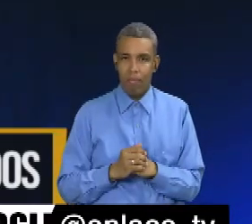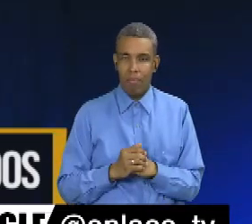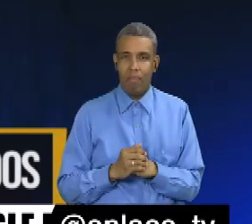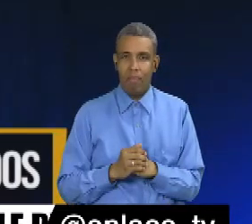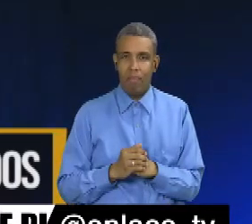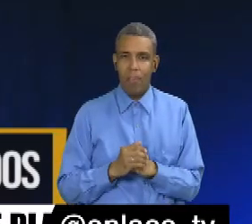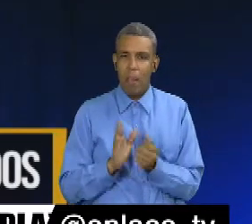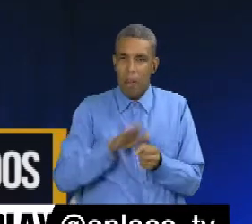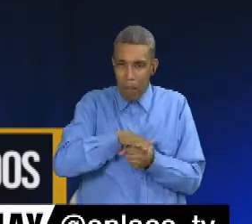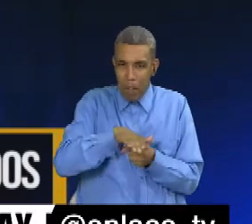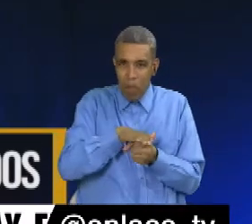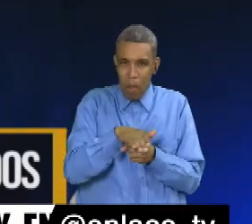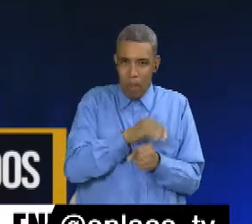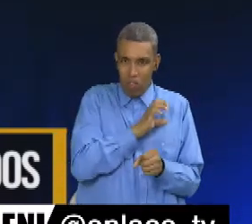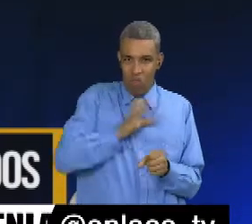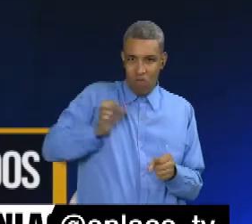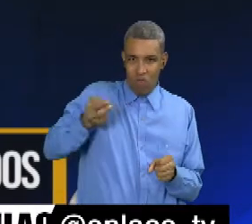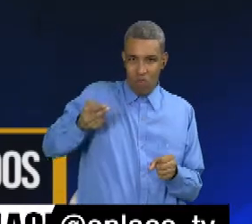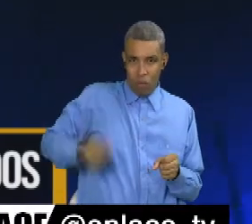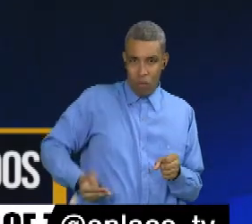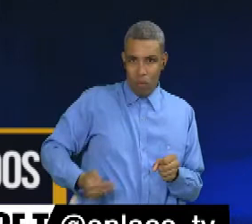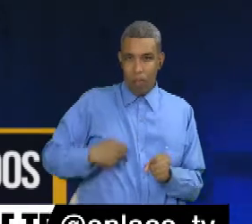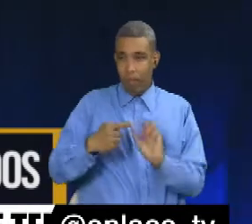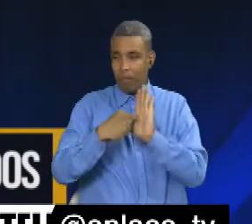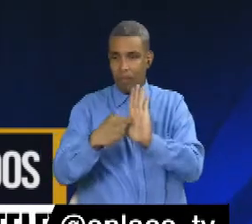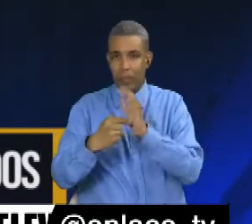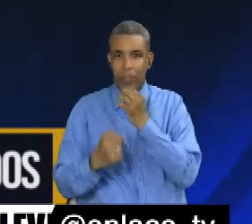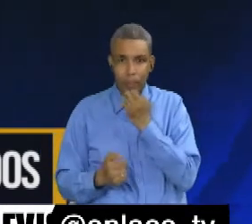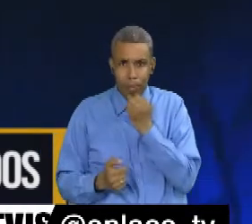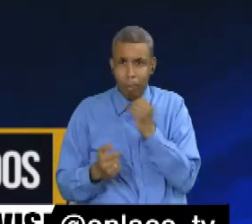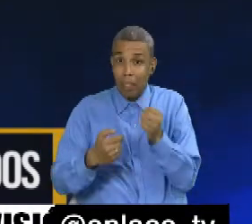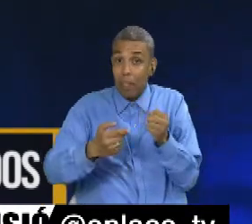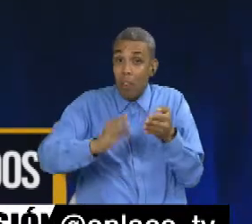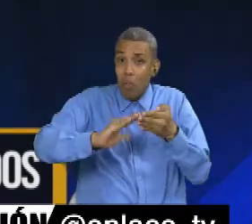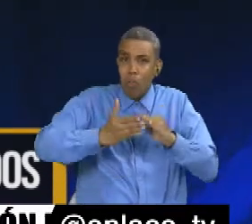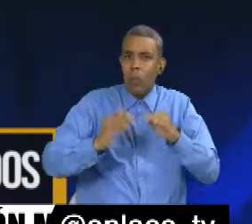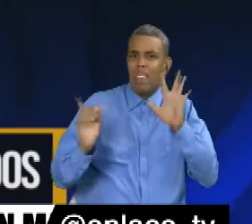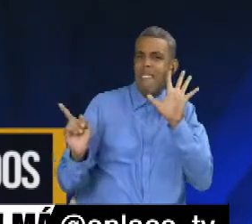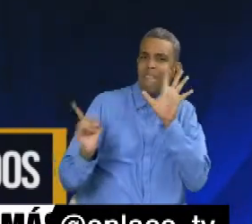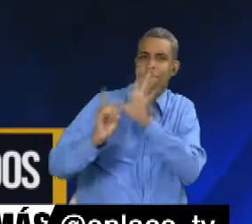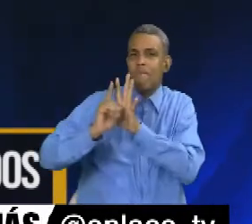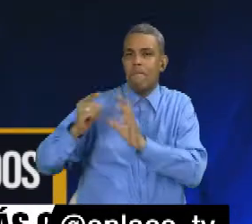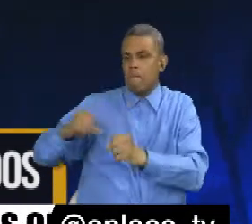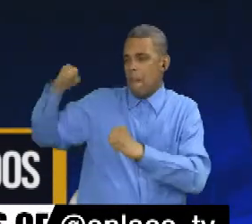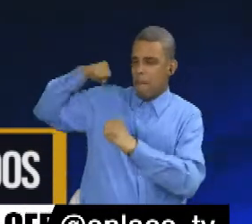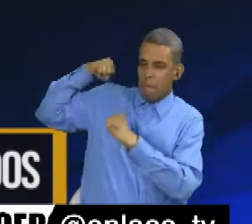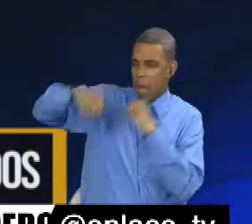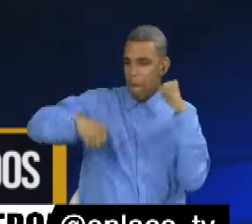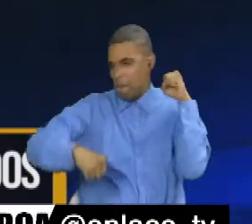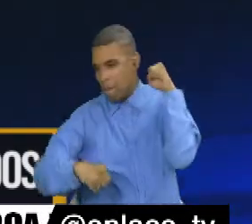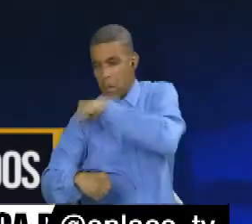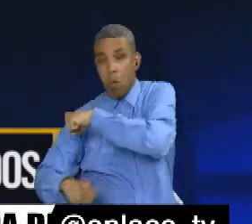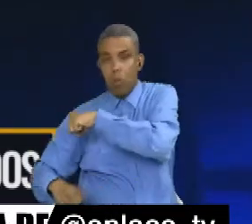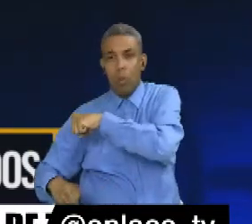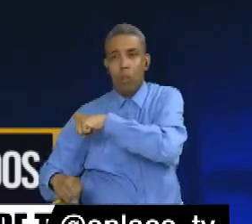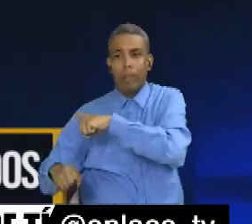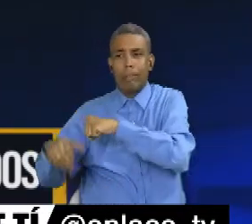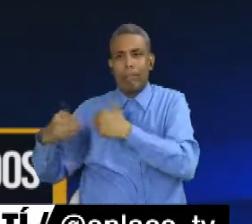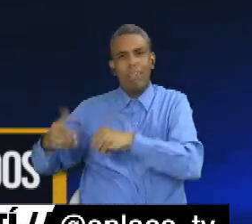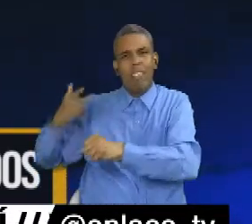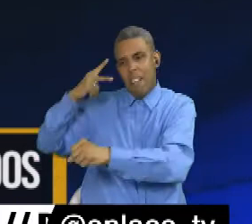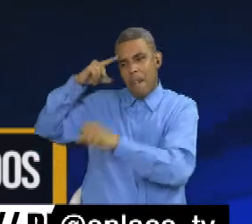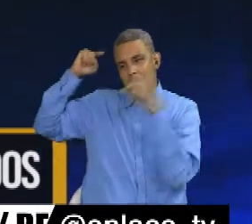Chicó. Trascendió que esta persona fue golpeada por ciudadanos que iracundos le reclamaban por su actuación delictiva.